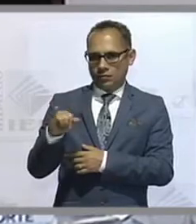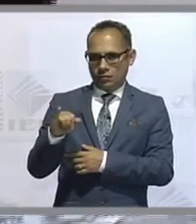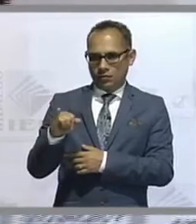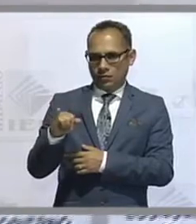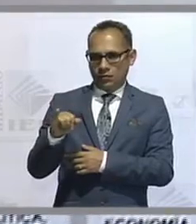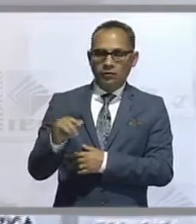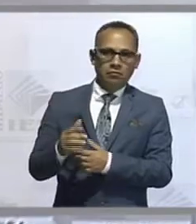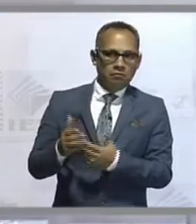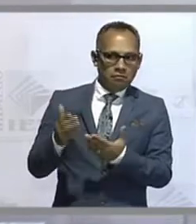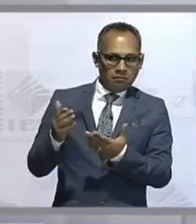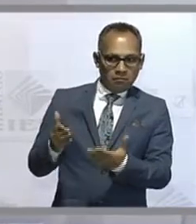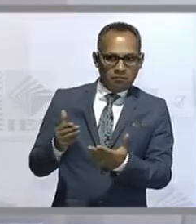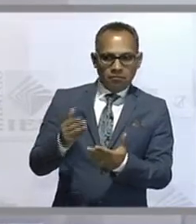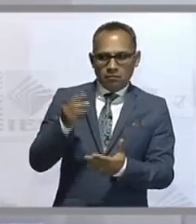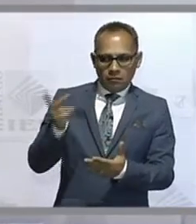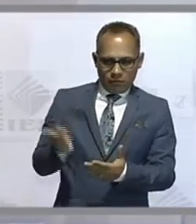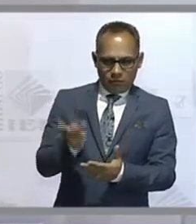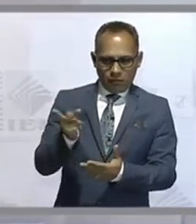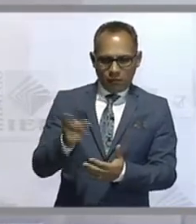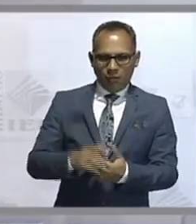es la siguiente